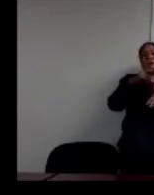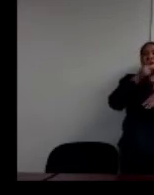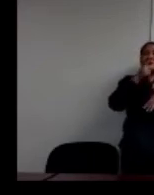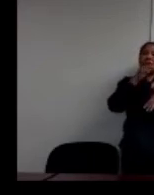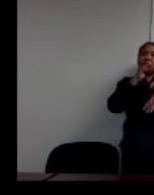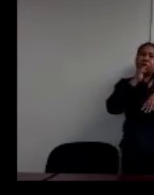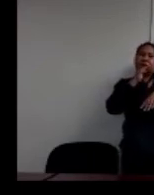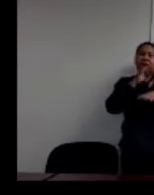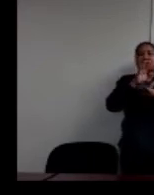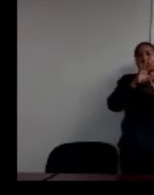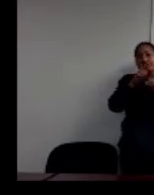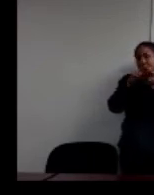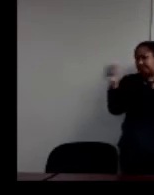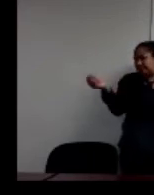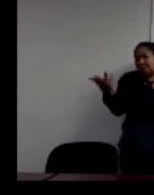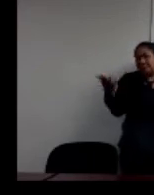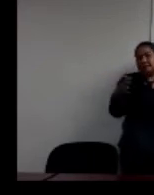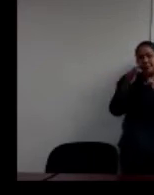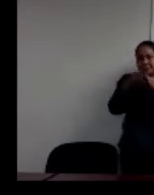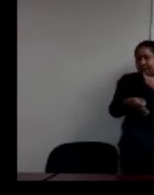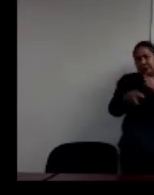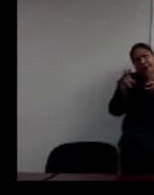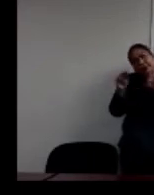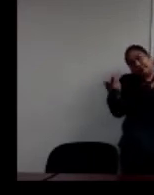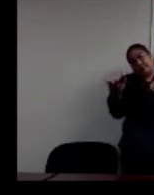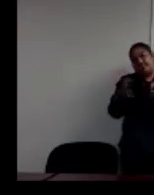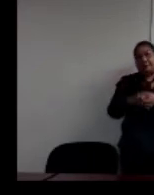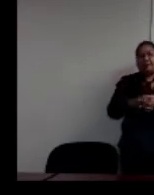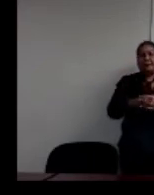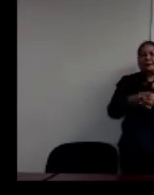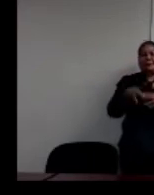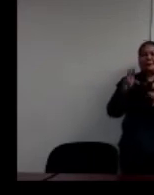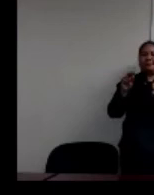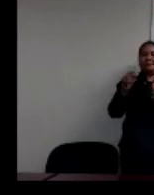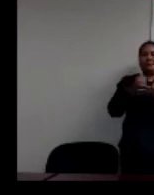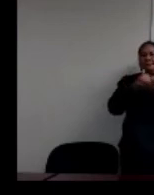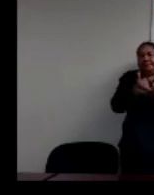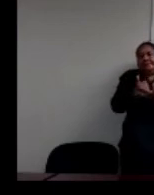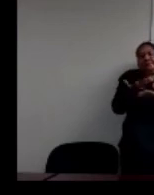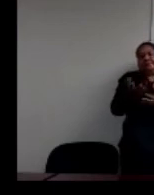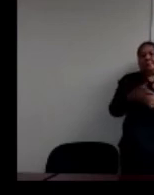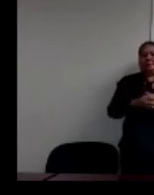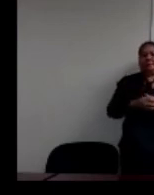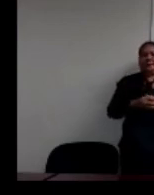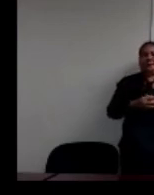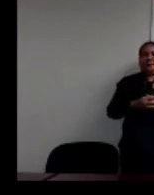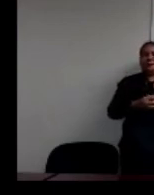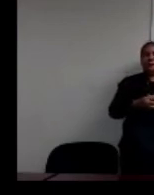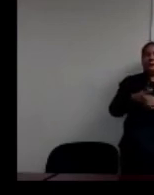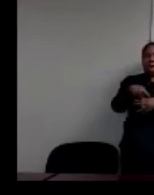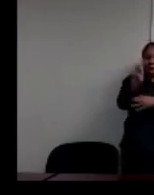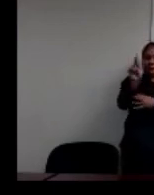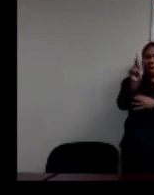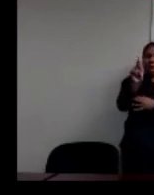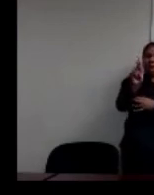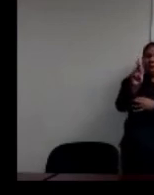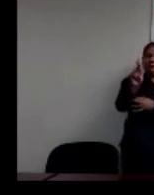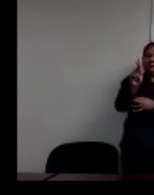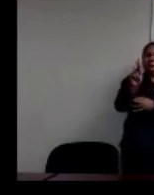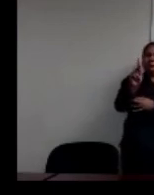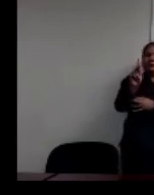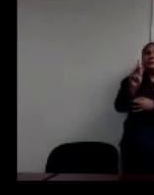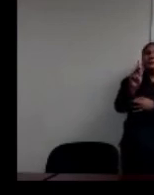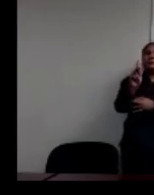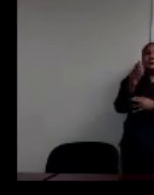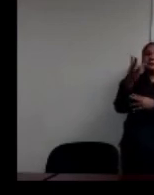a veces que nadie. ¿Y las terminaba? Pues no, ahí básicamente es un mal manejo de la familia. Pero si estaba a cargo